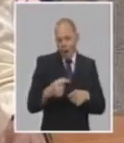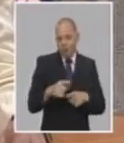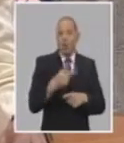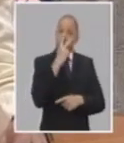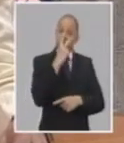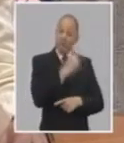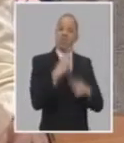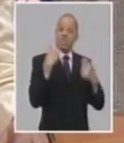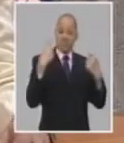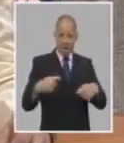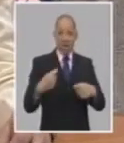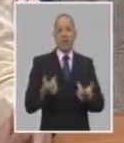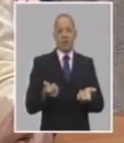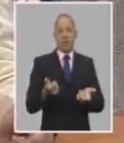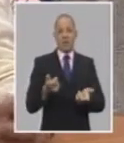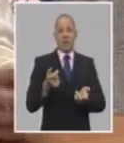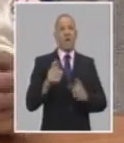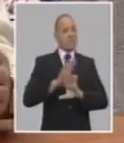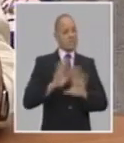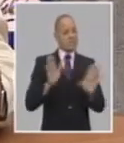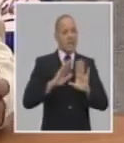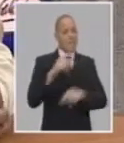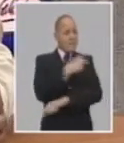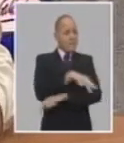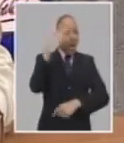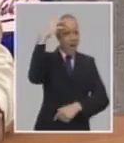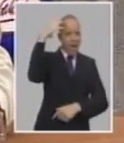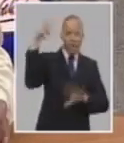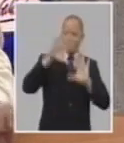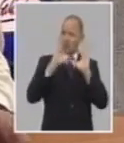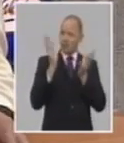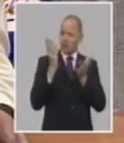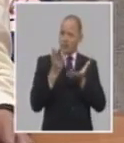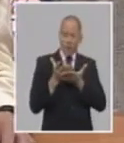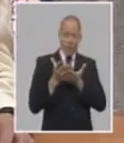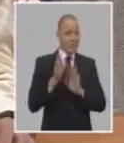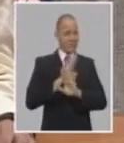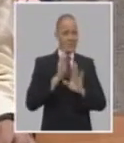haciendo por los diferentes estados y en el cual también nosotros hemos estado comprometidos.